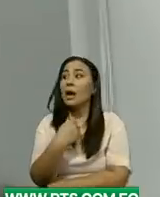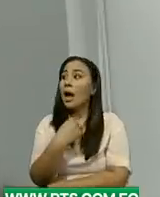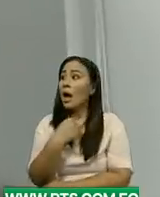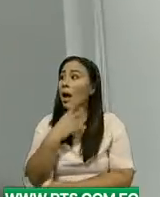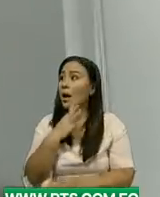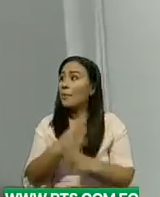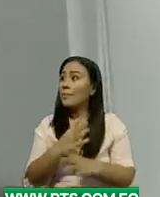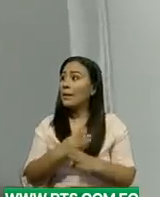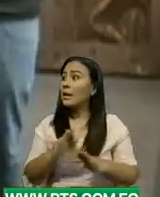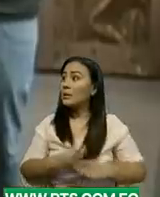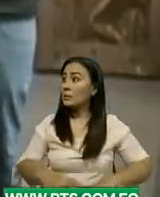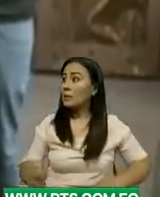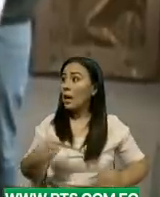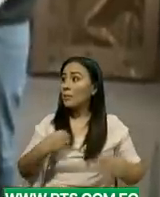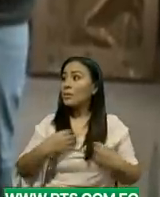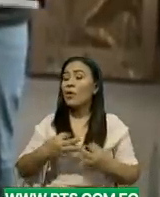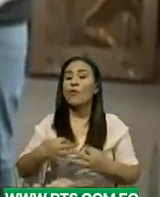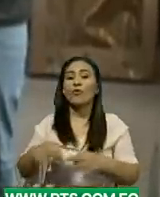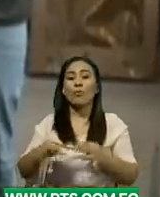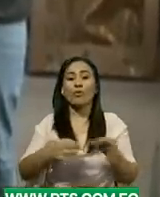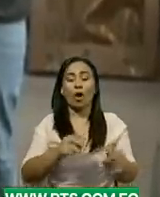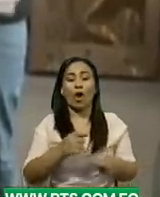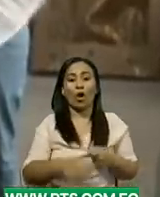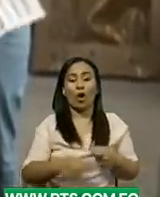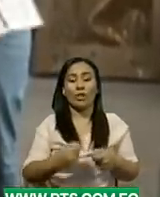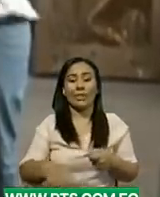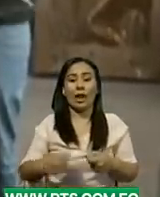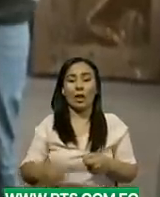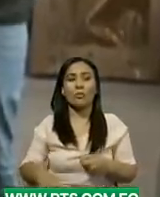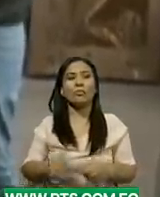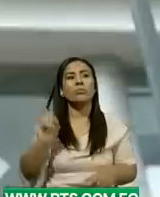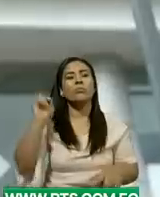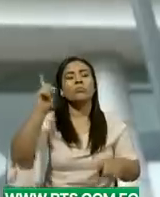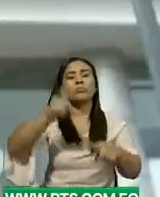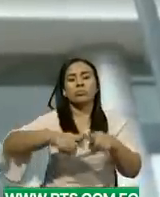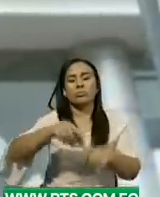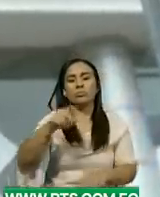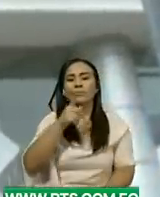Tribunal Contencioso Electoral, el tratamiento del conteo de votos nulos para la elección de los